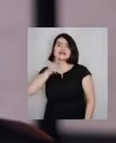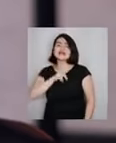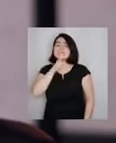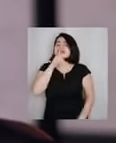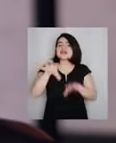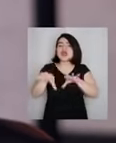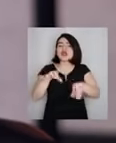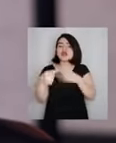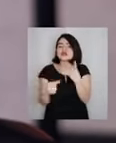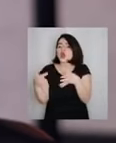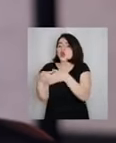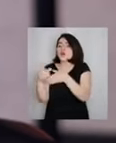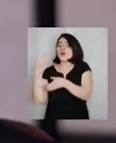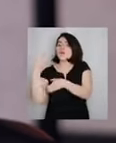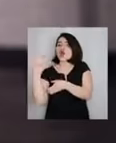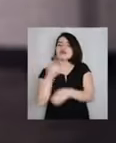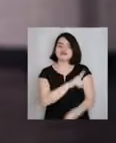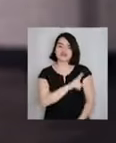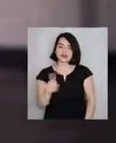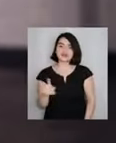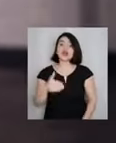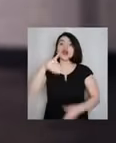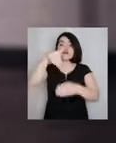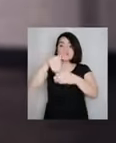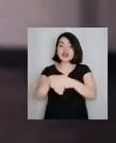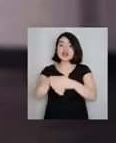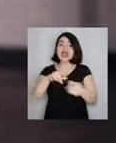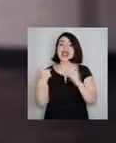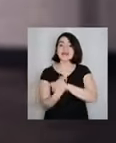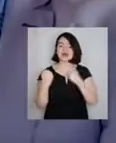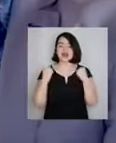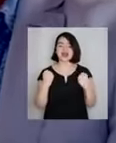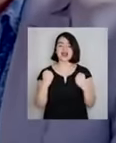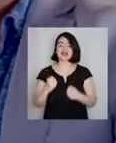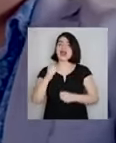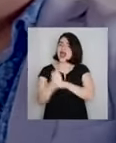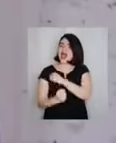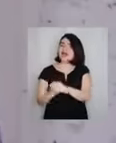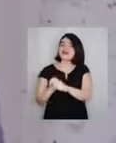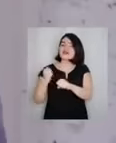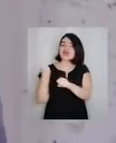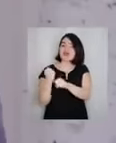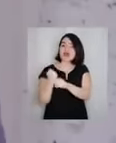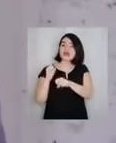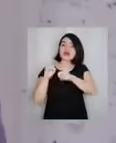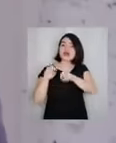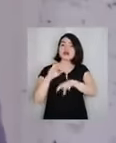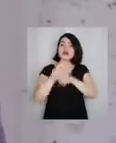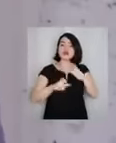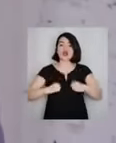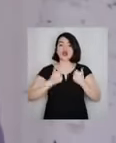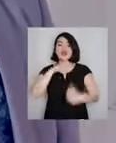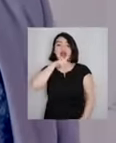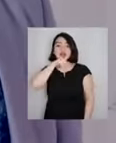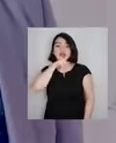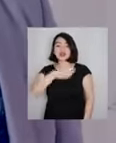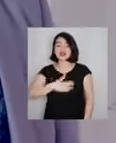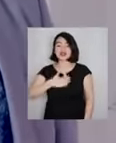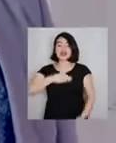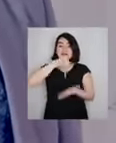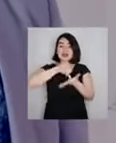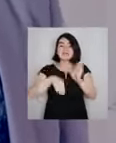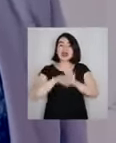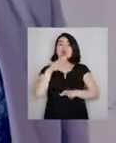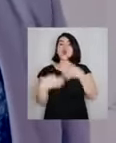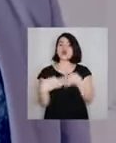exclusiones y sin privilegios para pocas y pocos. Vote por un cambio radical. Llevo años trabajando en la educación de personas jóvenes y adultas. Quiero un